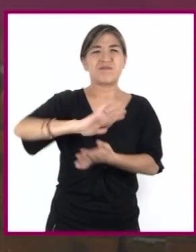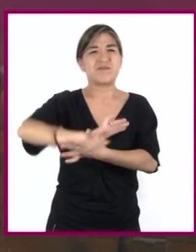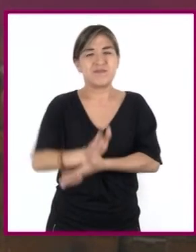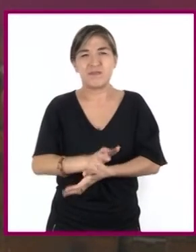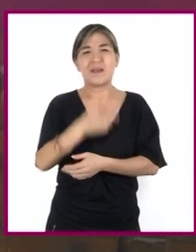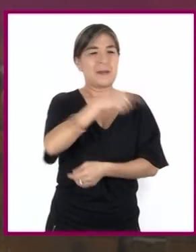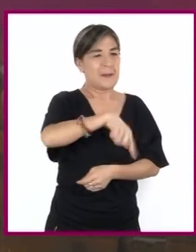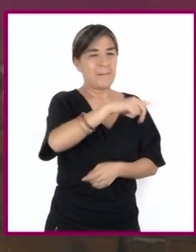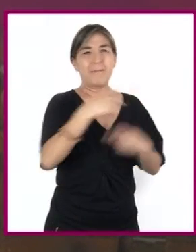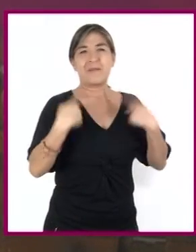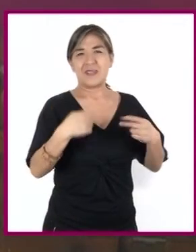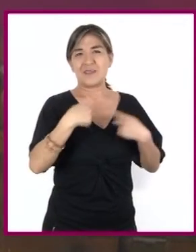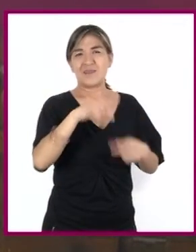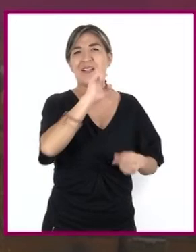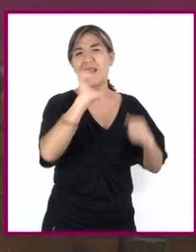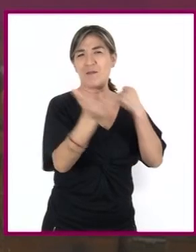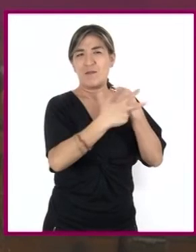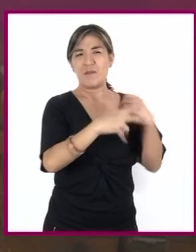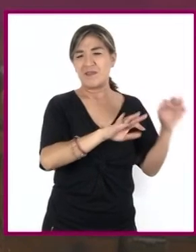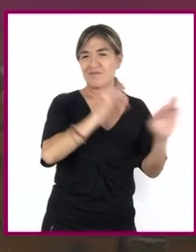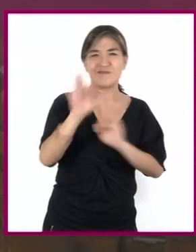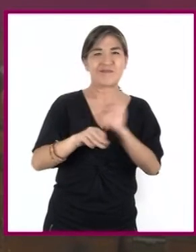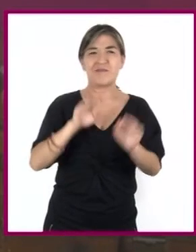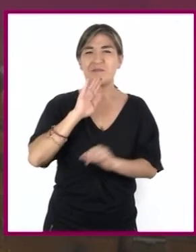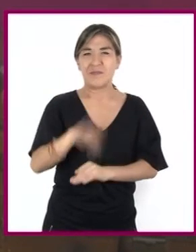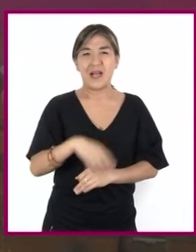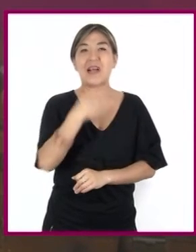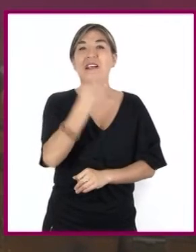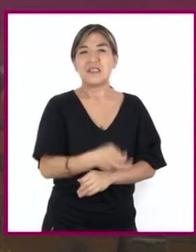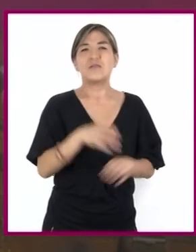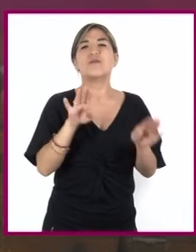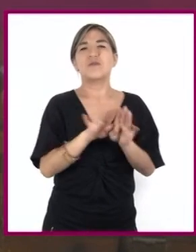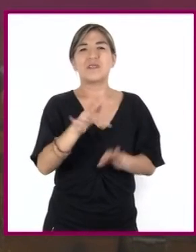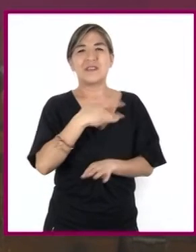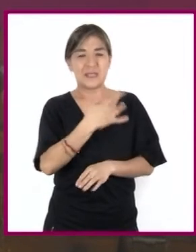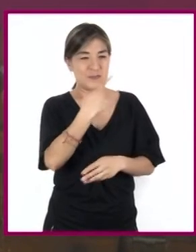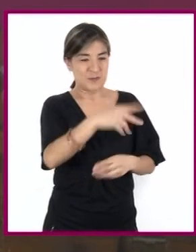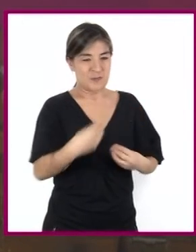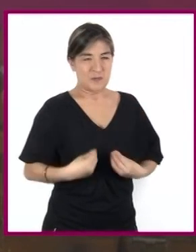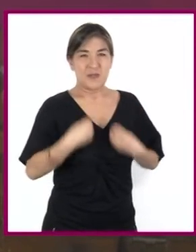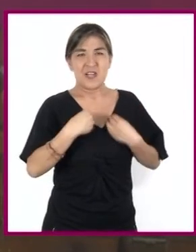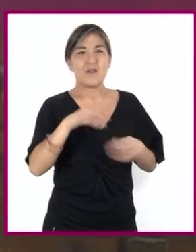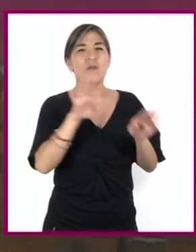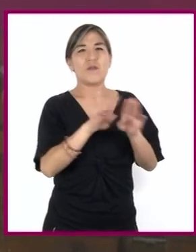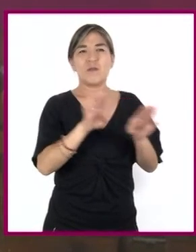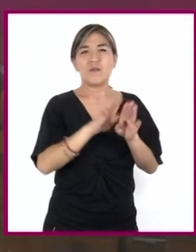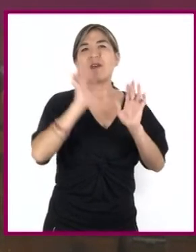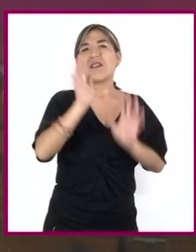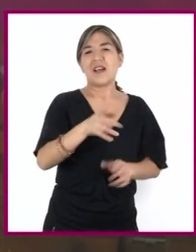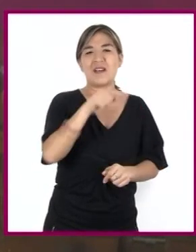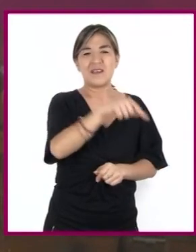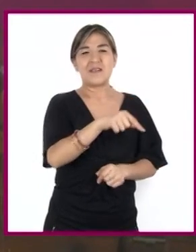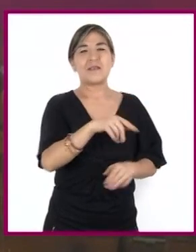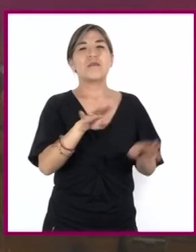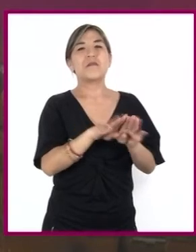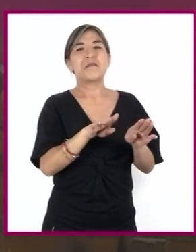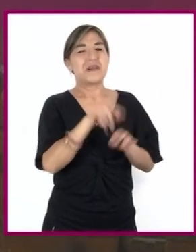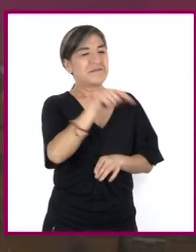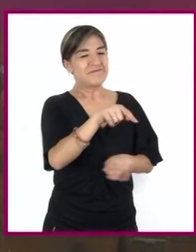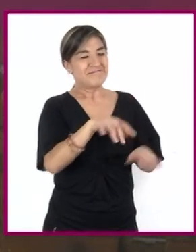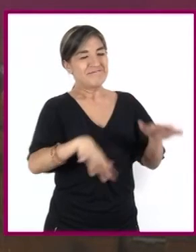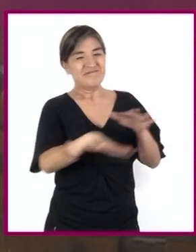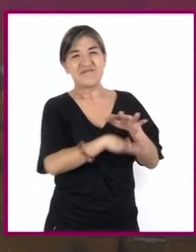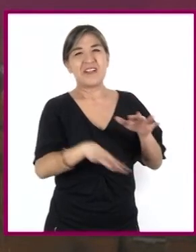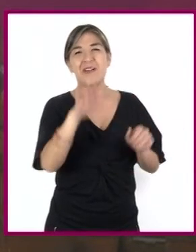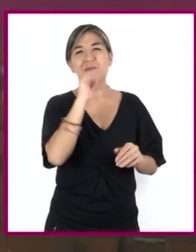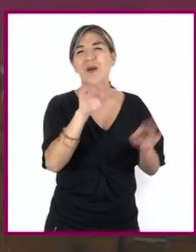colonizadores. Estos hicieron difíciles sus vidas y los estigmatizaron como clases